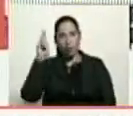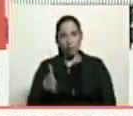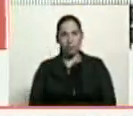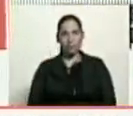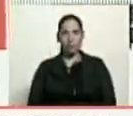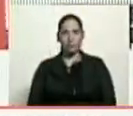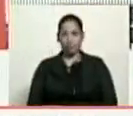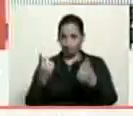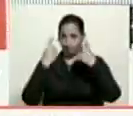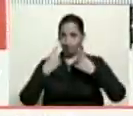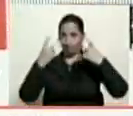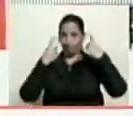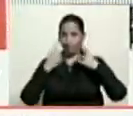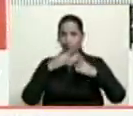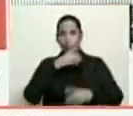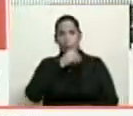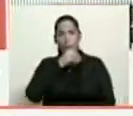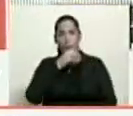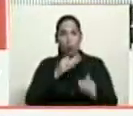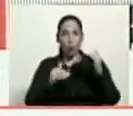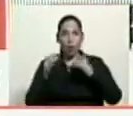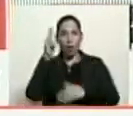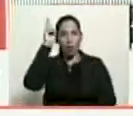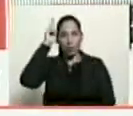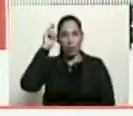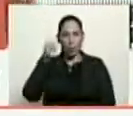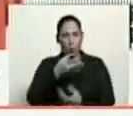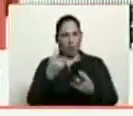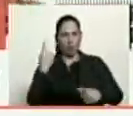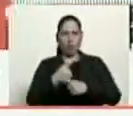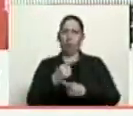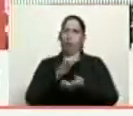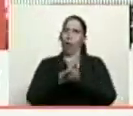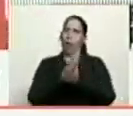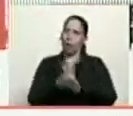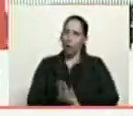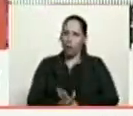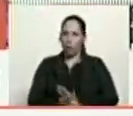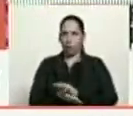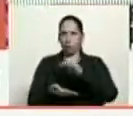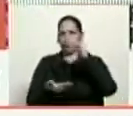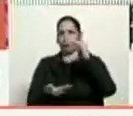De nuestros abuelos indígenas, no, pero entonces nos dijeron, no, usted tiene que hacer arepa de esta marca.